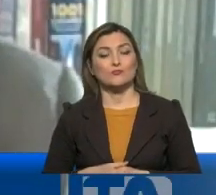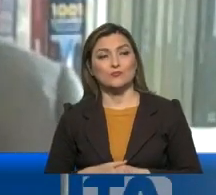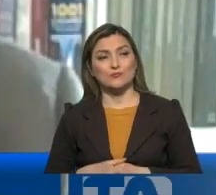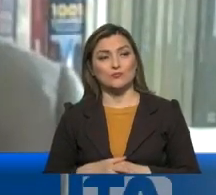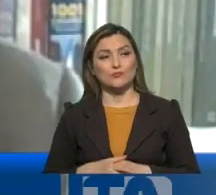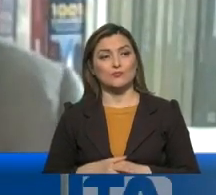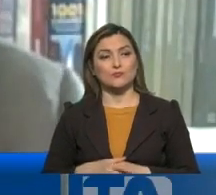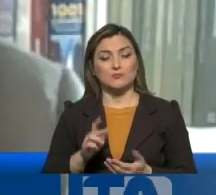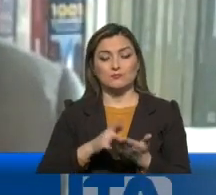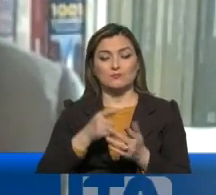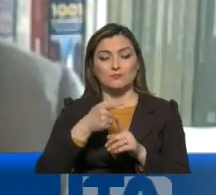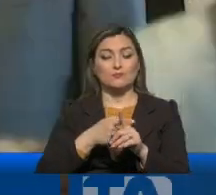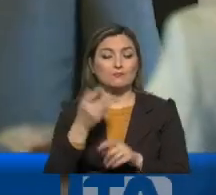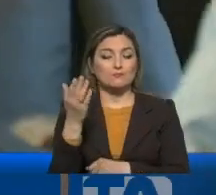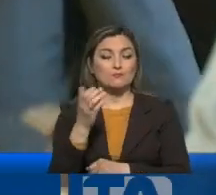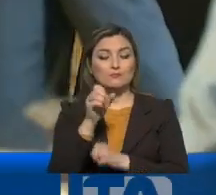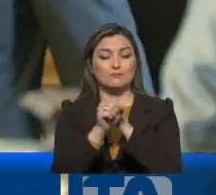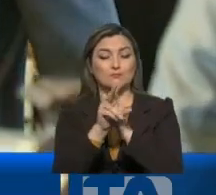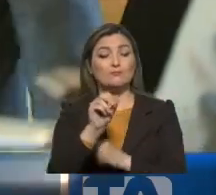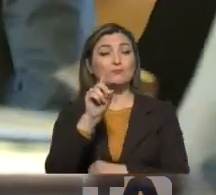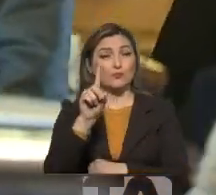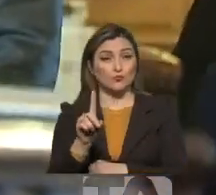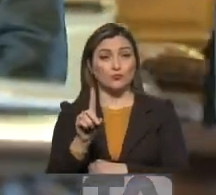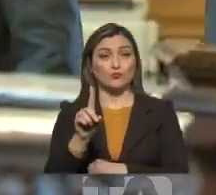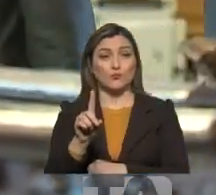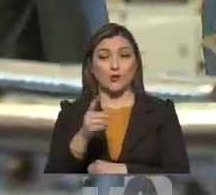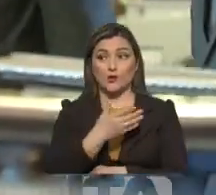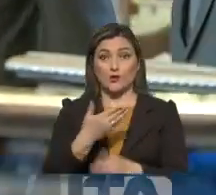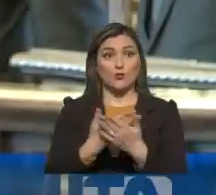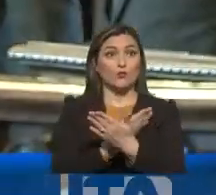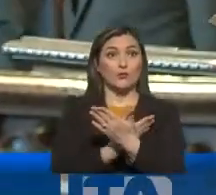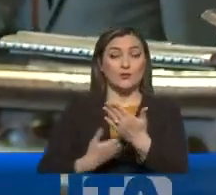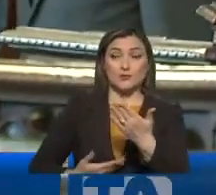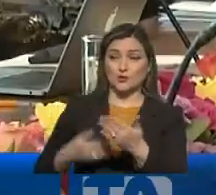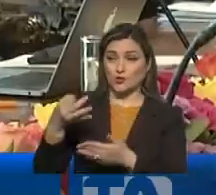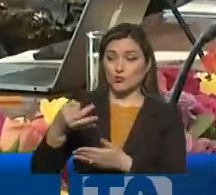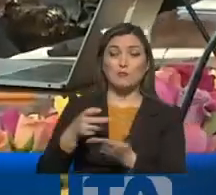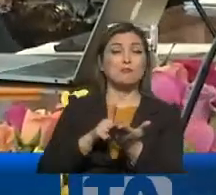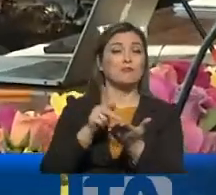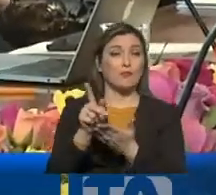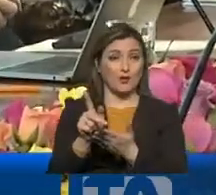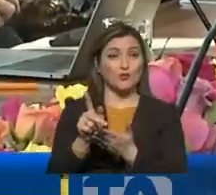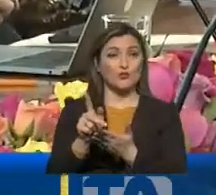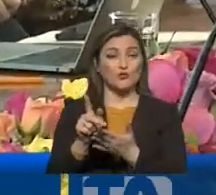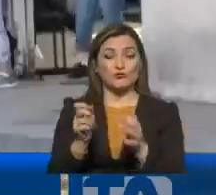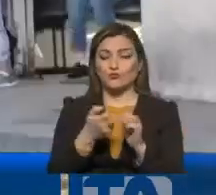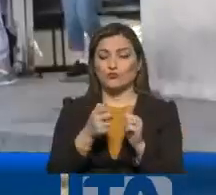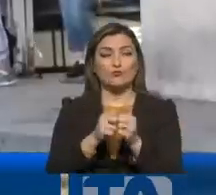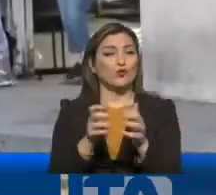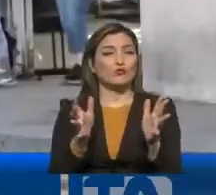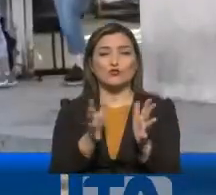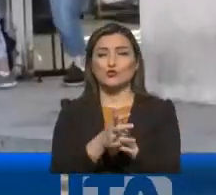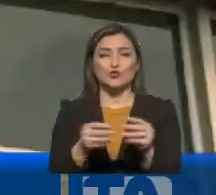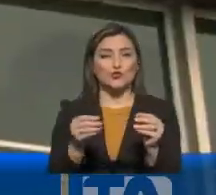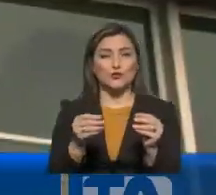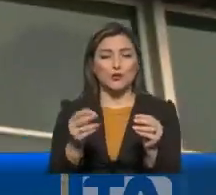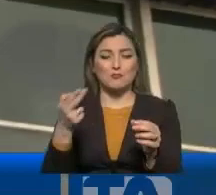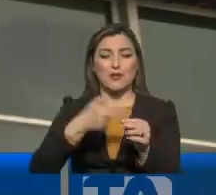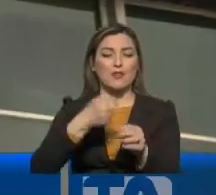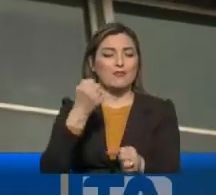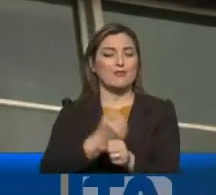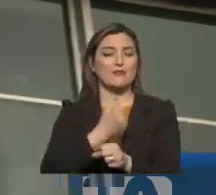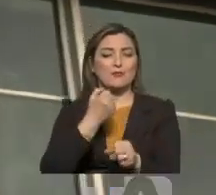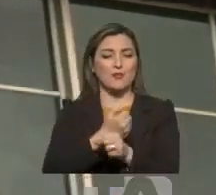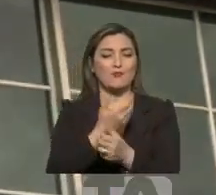pensiones apagadas en el año 2021 urgen al nuevo presidente a cumplir con el pago de los aportes a buscar soluciones que generen empleo ya